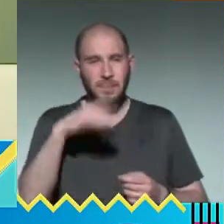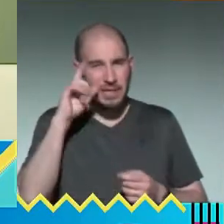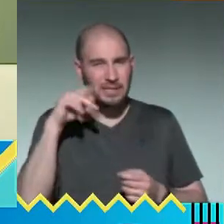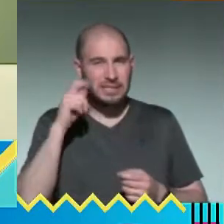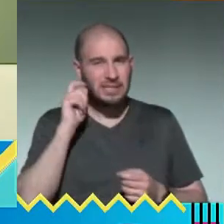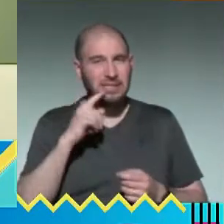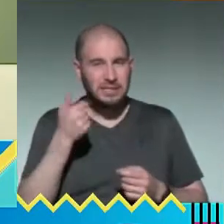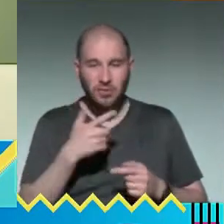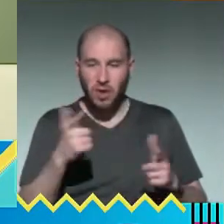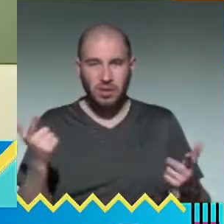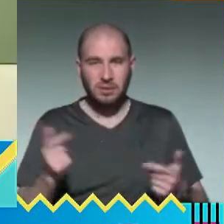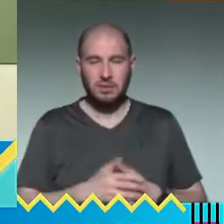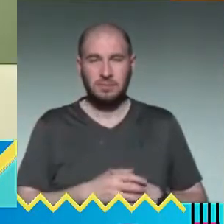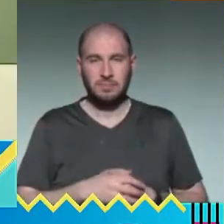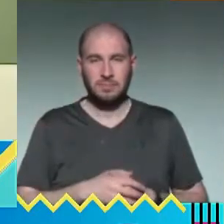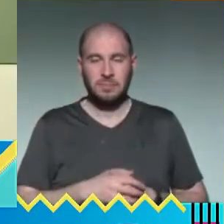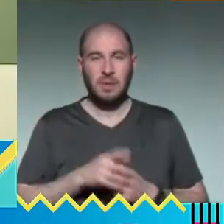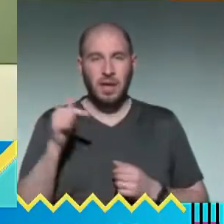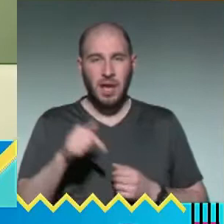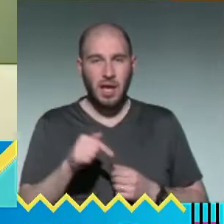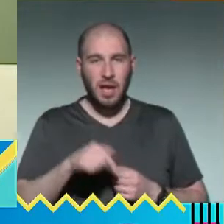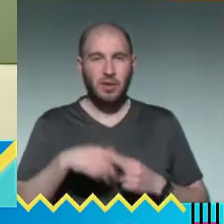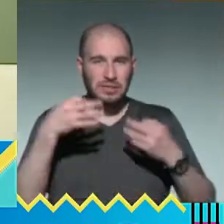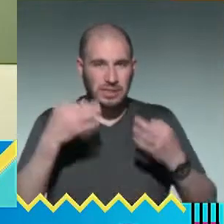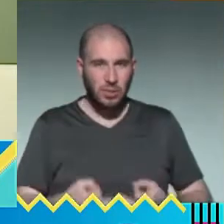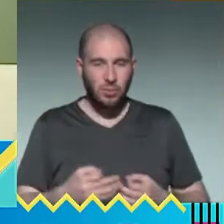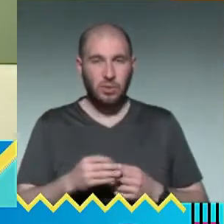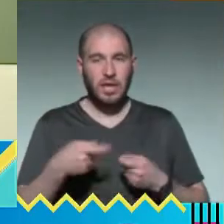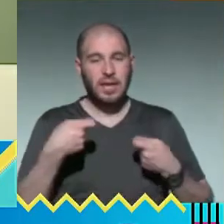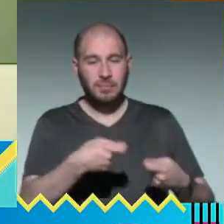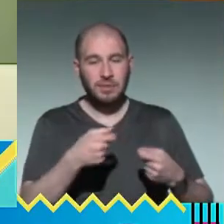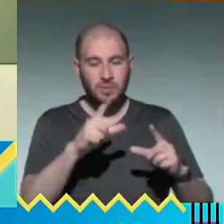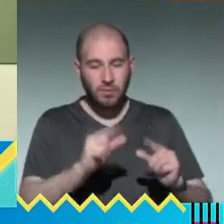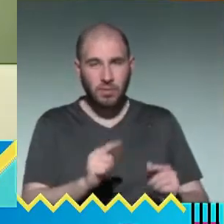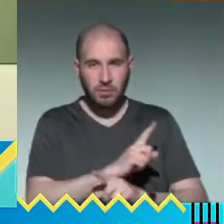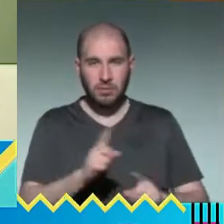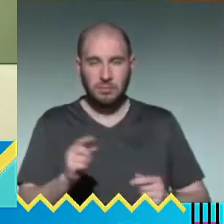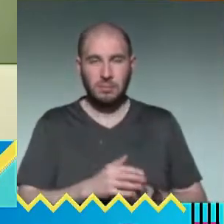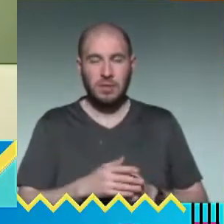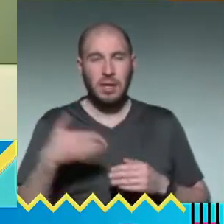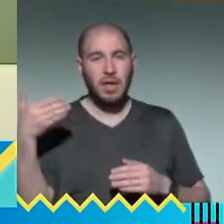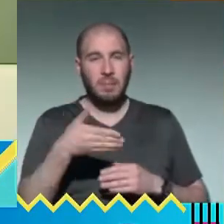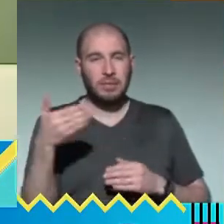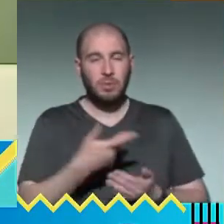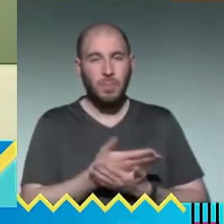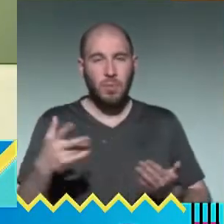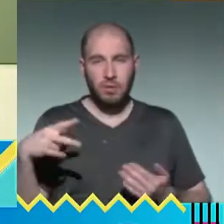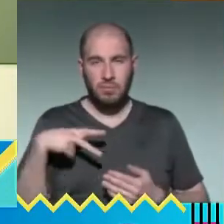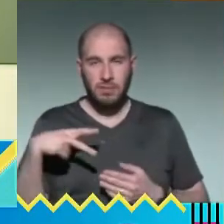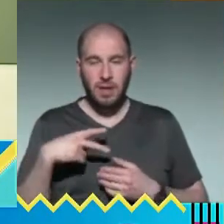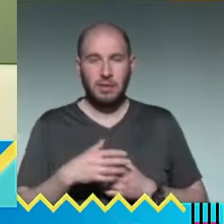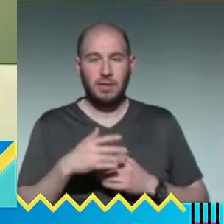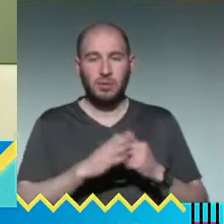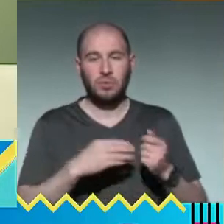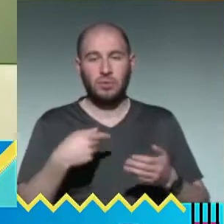meningitis. Entonces, bueno, obviamente se está apostando a que la inversión no caiga tanto, a la participación público-privada, esto es